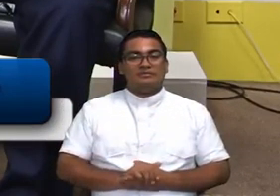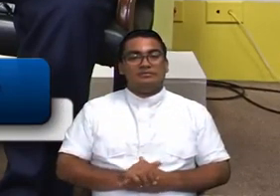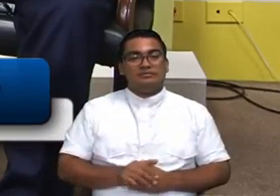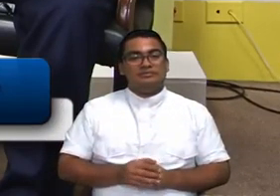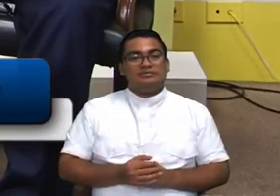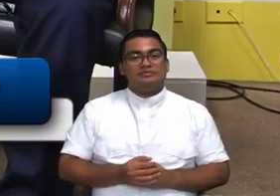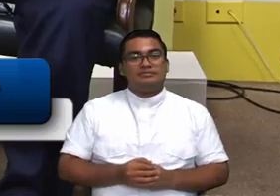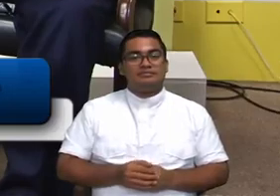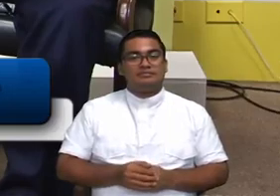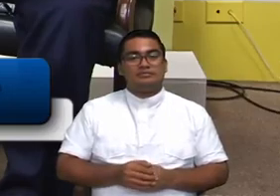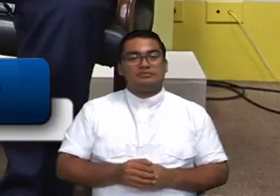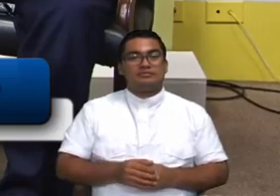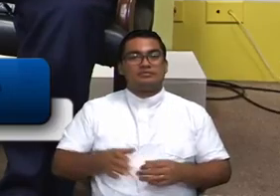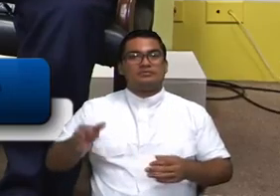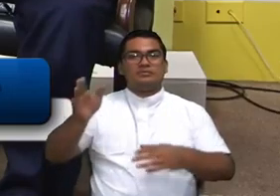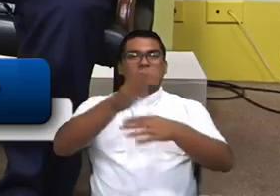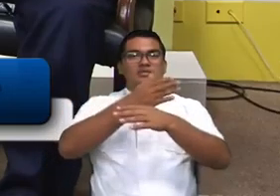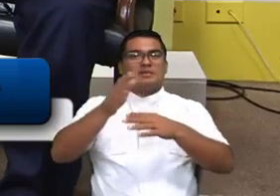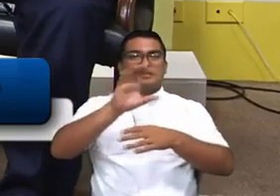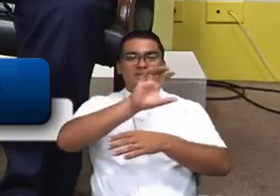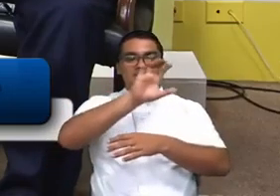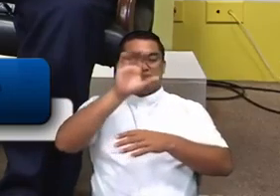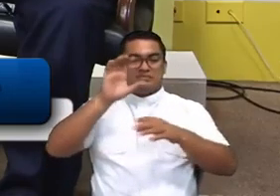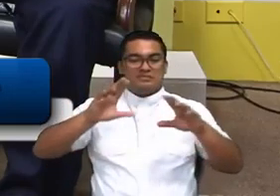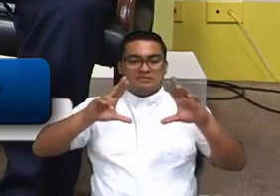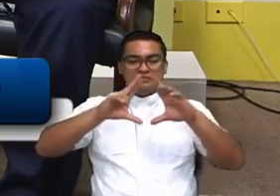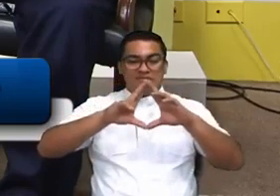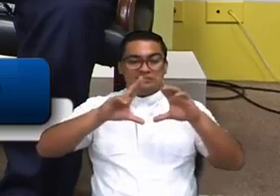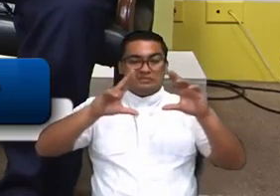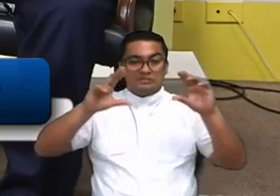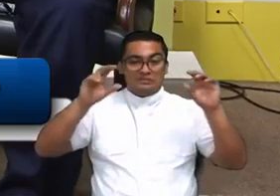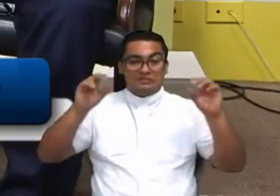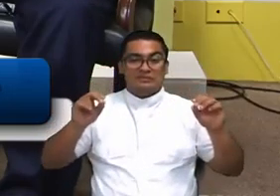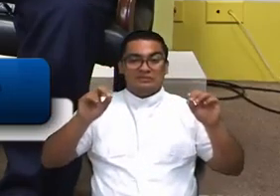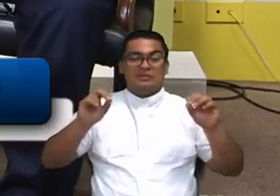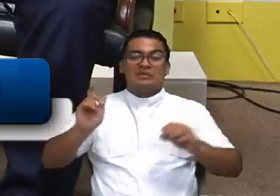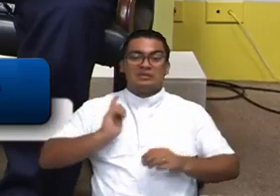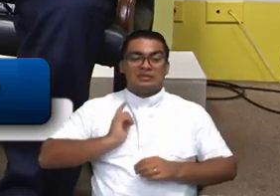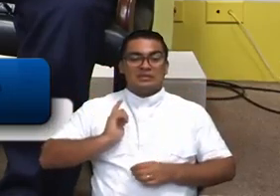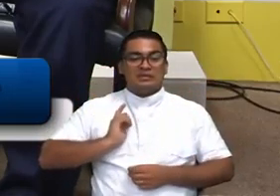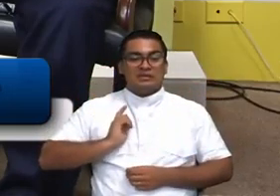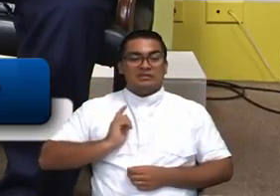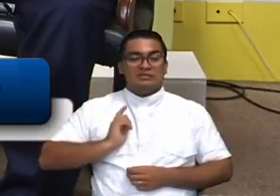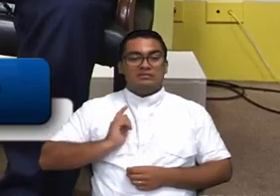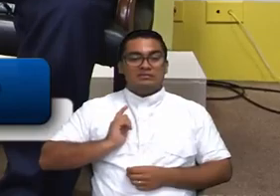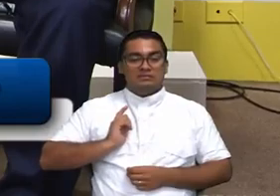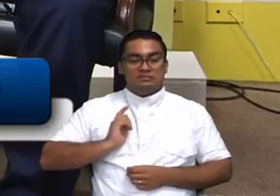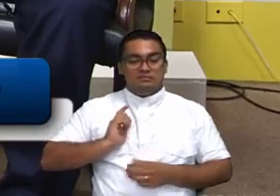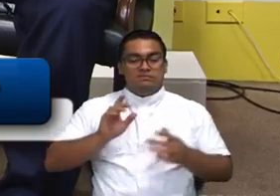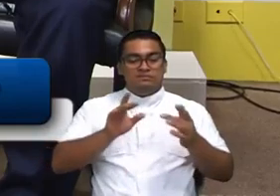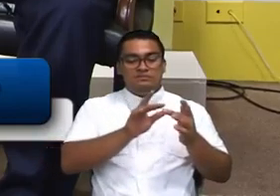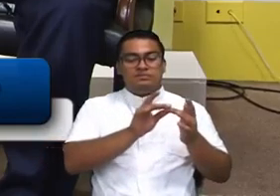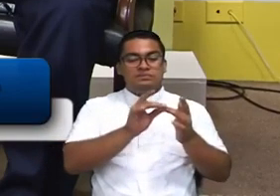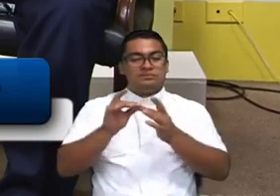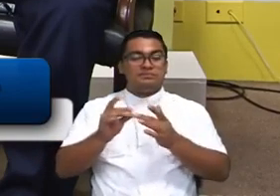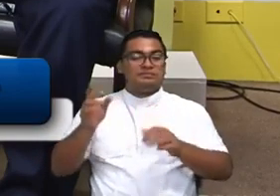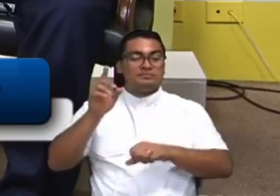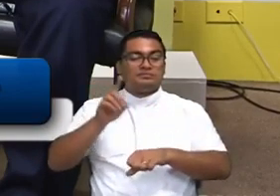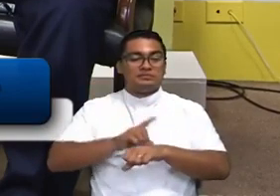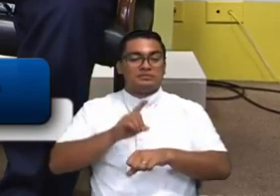Todos los ILAIs o todos los departamentos y cabeceras departamentales cuentan con una unidad de